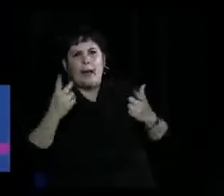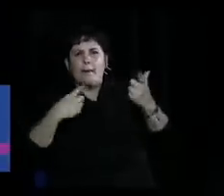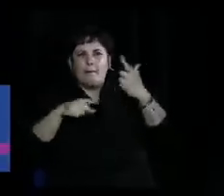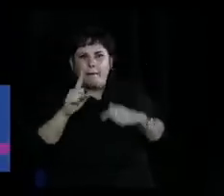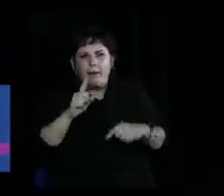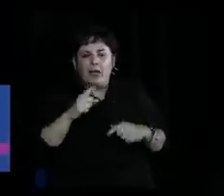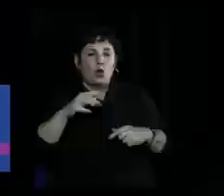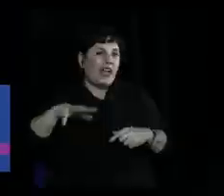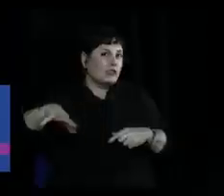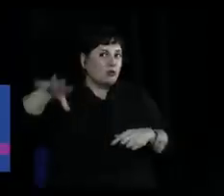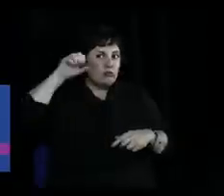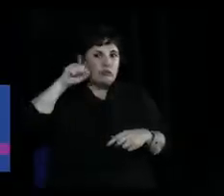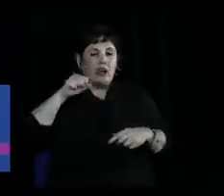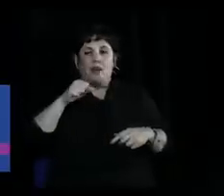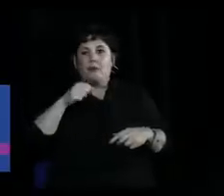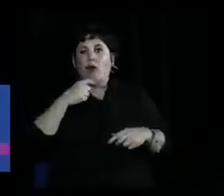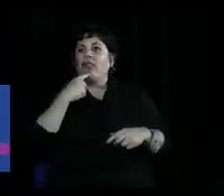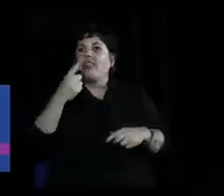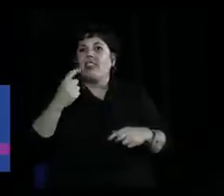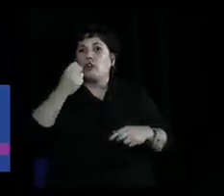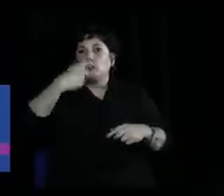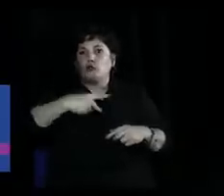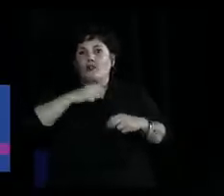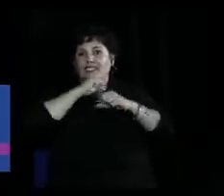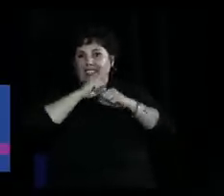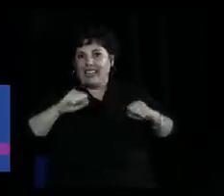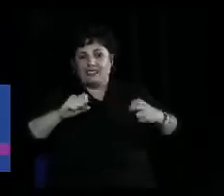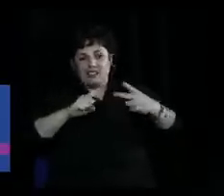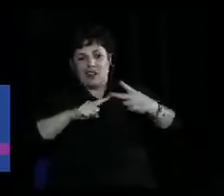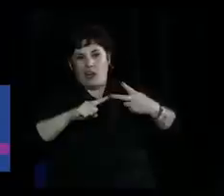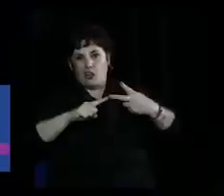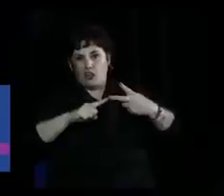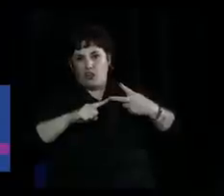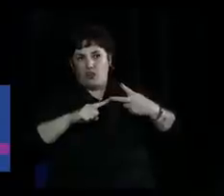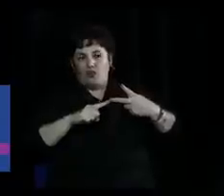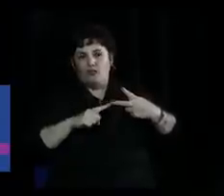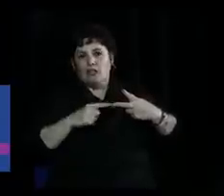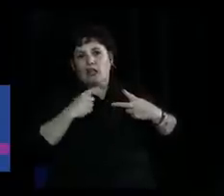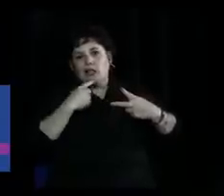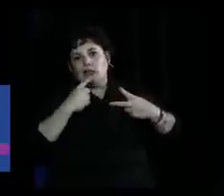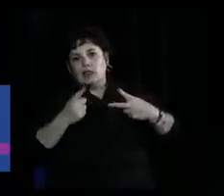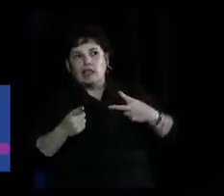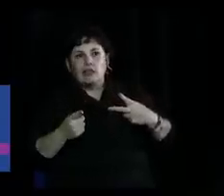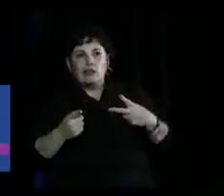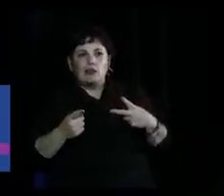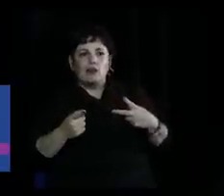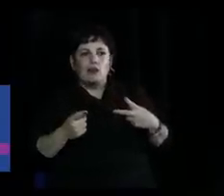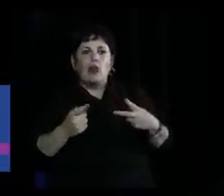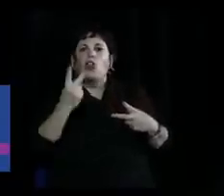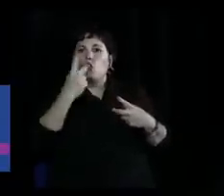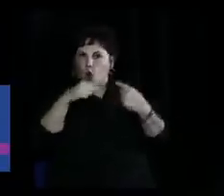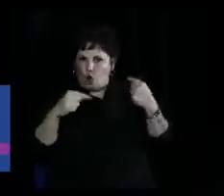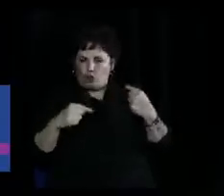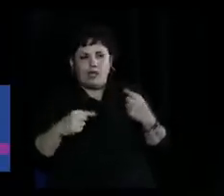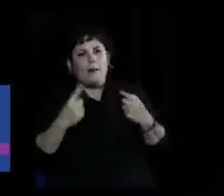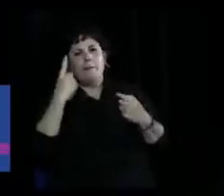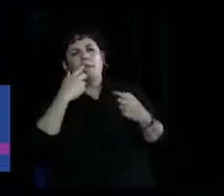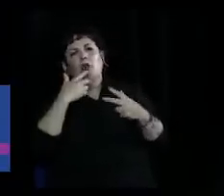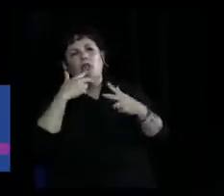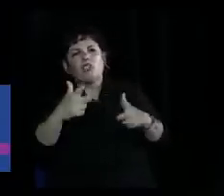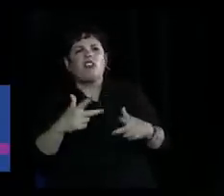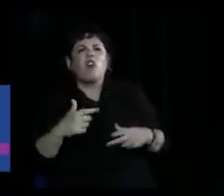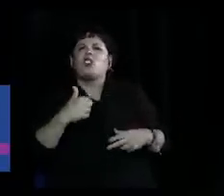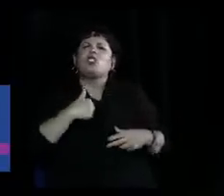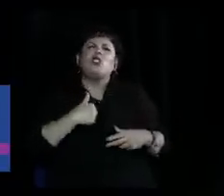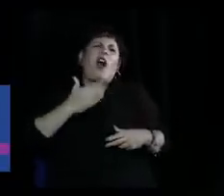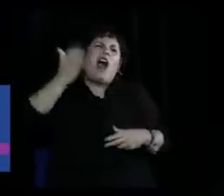Lo que hemos escuchado es lo que dijo Castaldebat, en definitiva, que es que dijo dos cosas. Primero, que él no